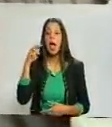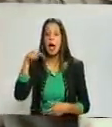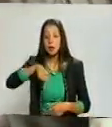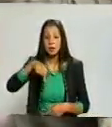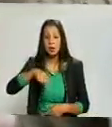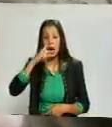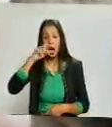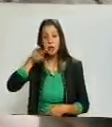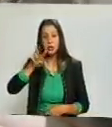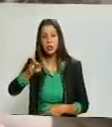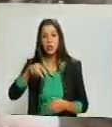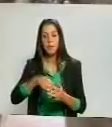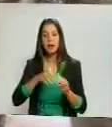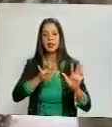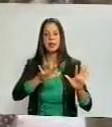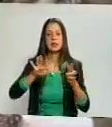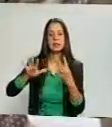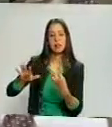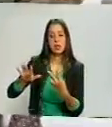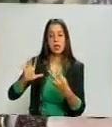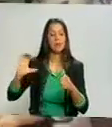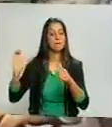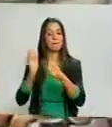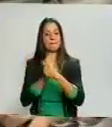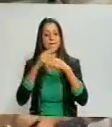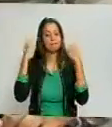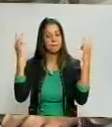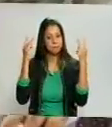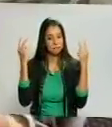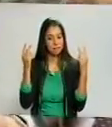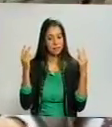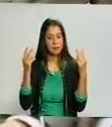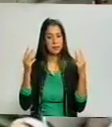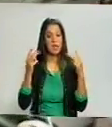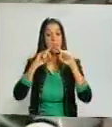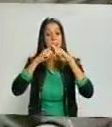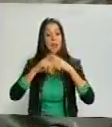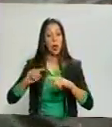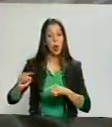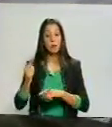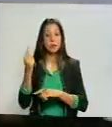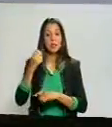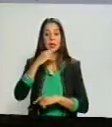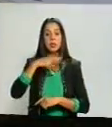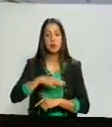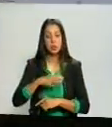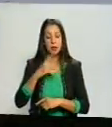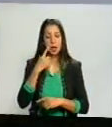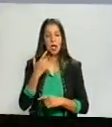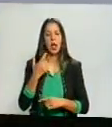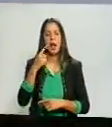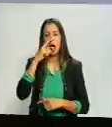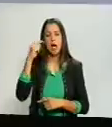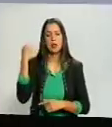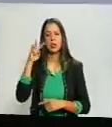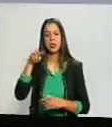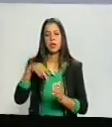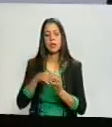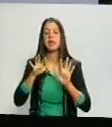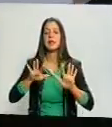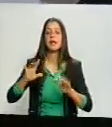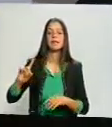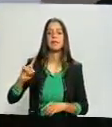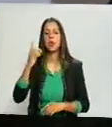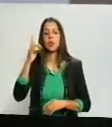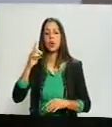2017. Solo como cifras, históricamente no se hacía esa entrega desde el año 2010, donde